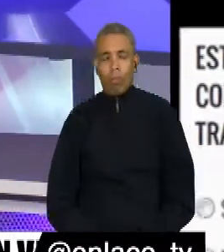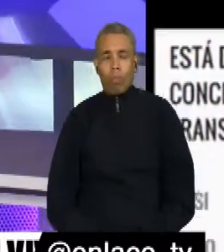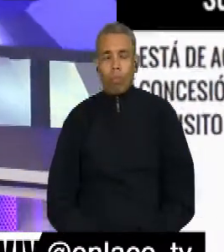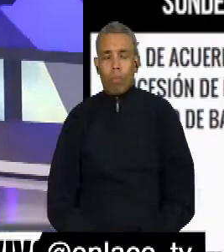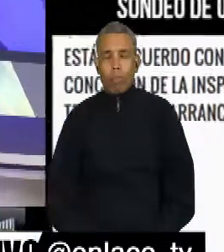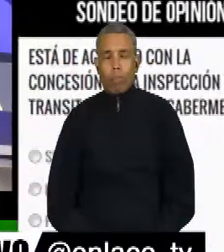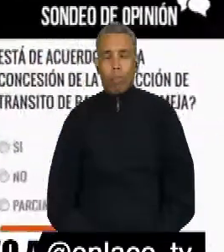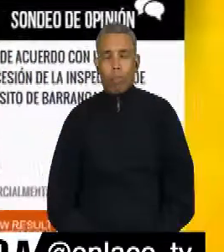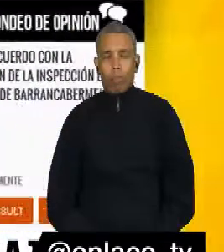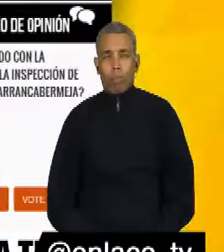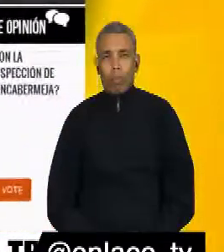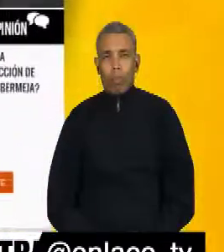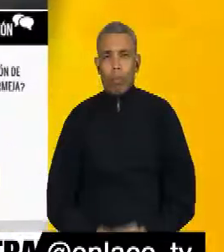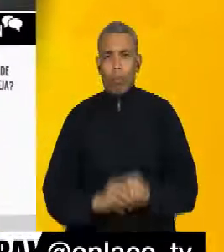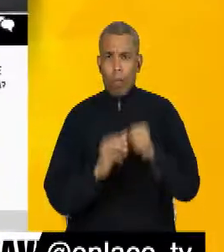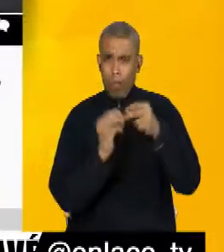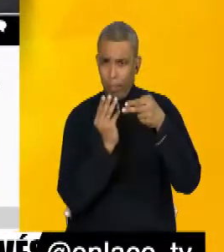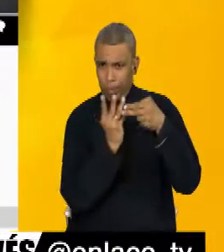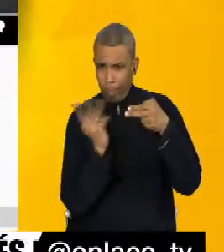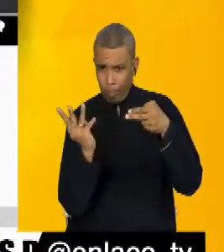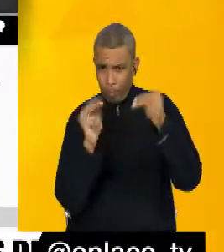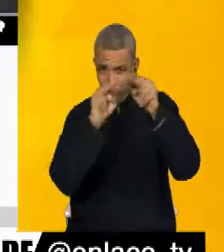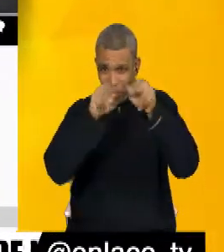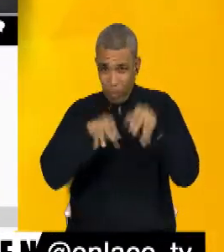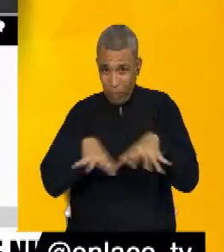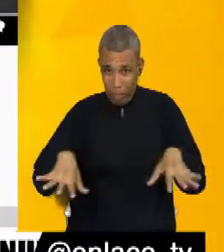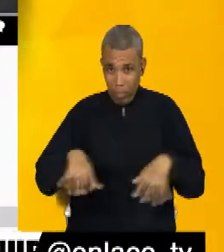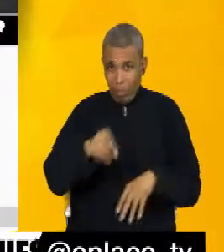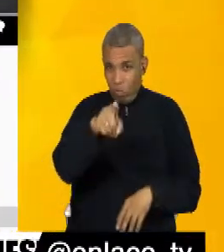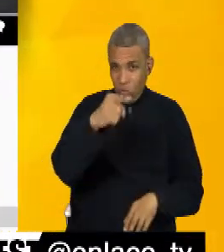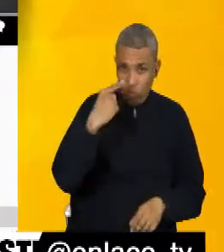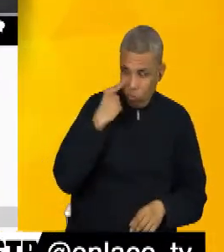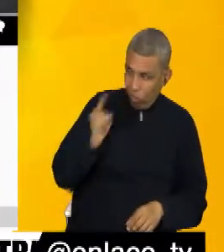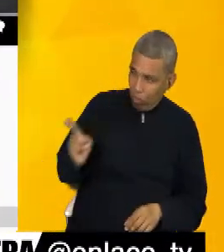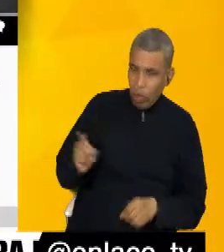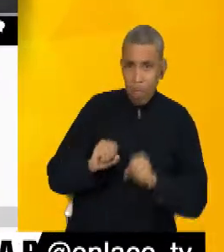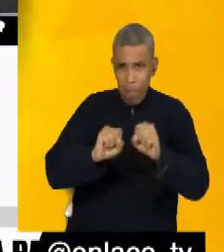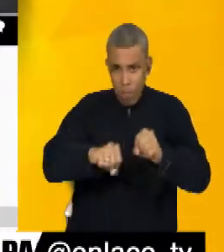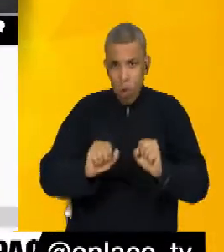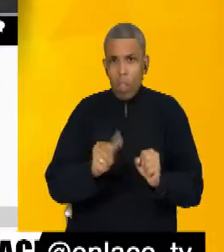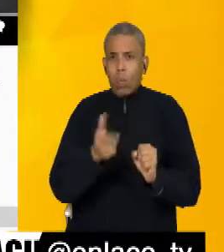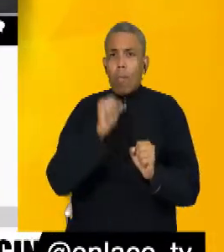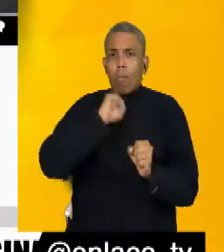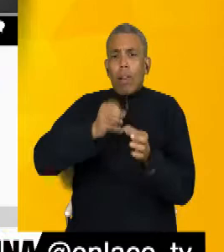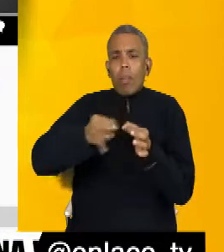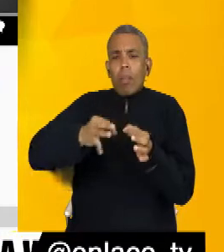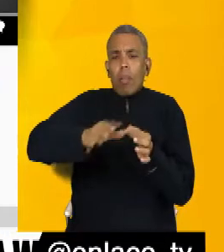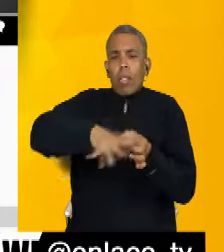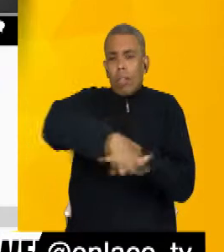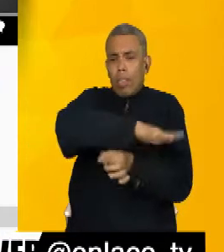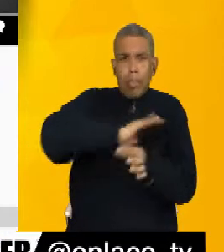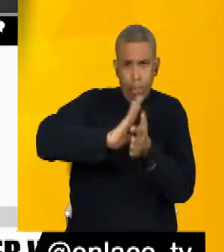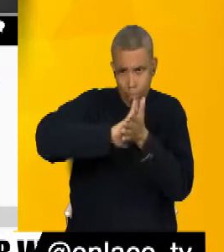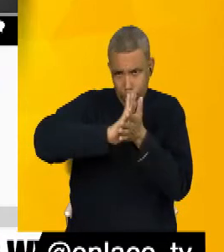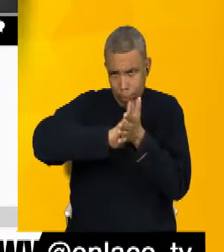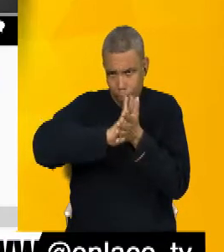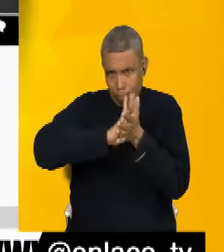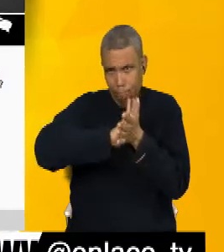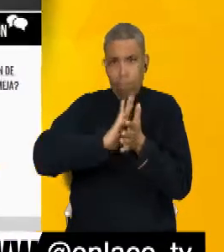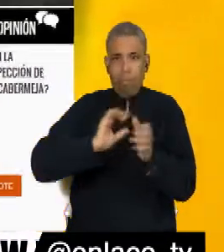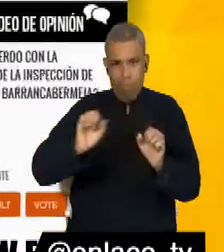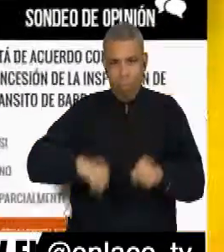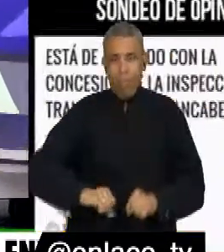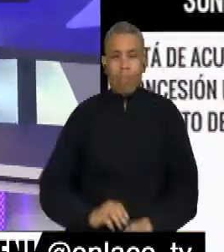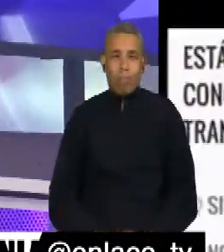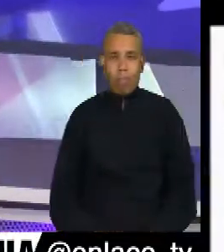www.enlacetelevisión.com, los invitamos a visitar nuestra página web para que conozca el acontecer de la ciudad y región. Esta y otras informaciones las puede